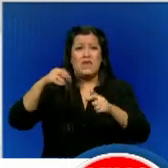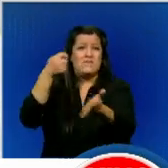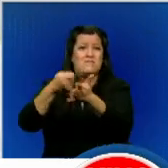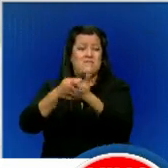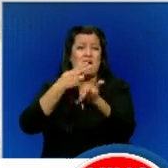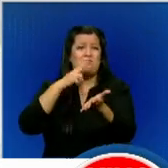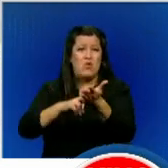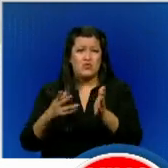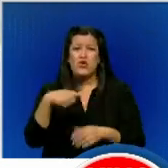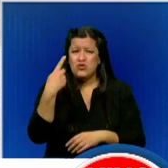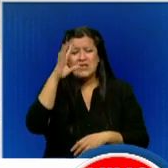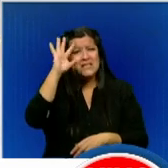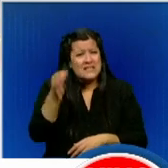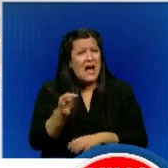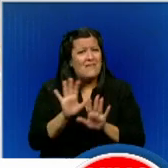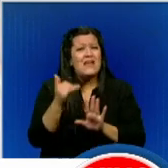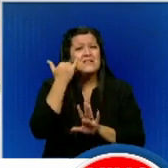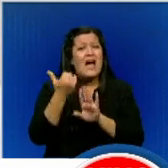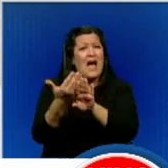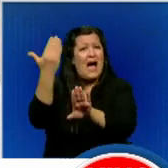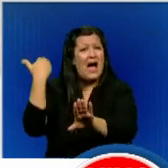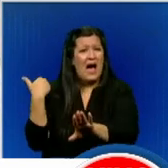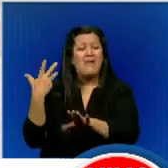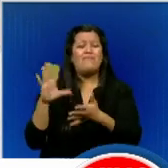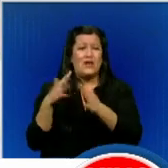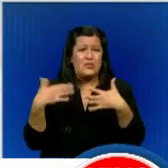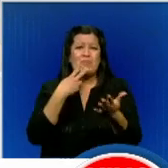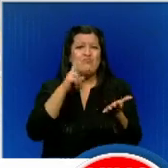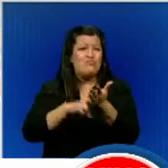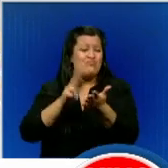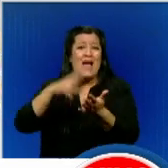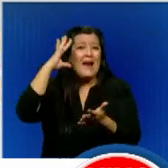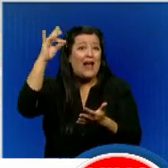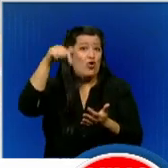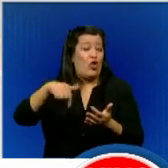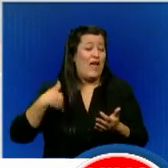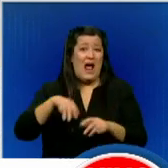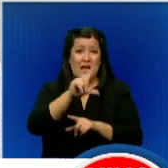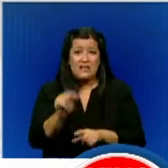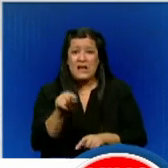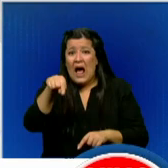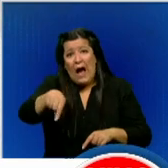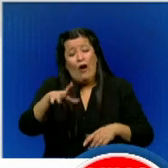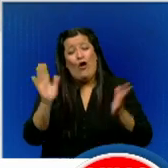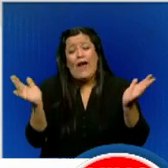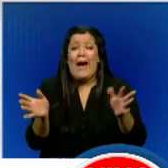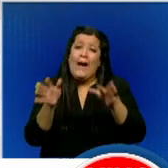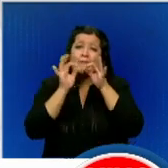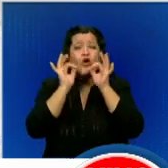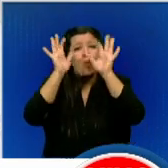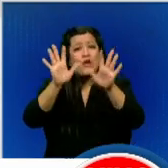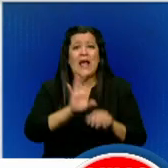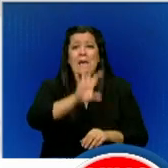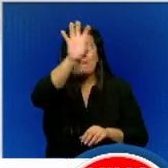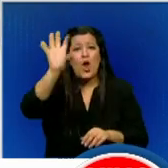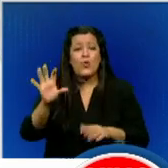ya teníamos antes de esto una alta presión tributaria récord en la argentina y con esta licencia para que las